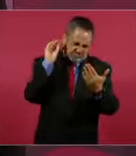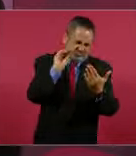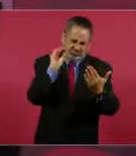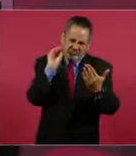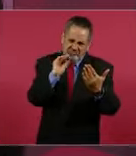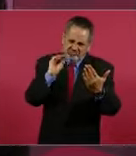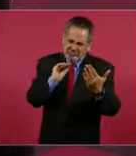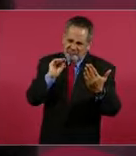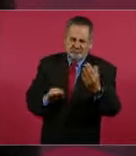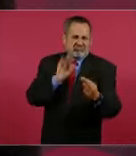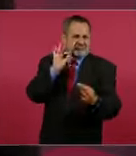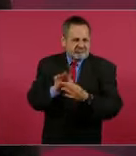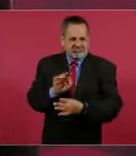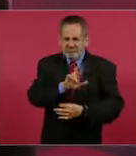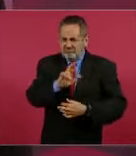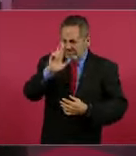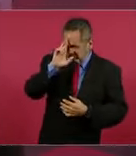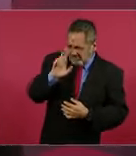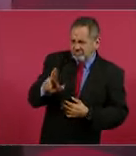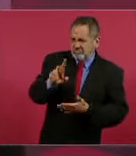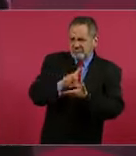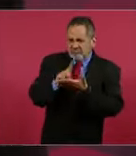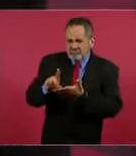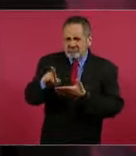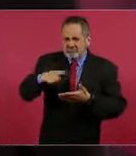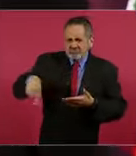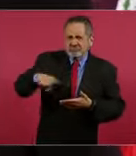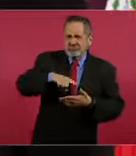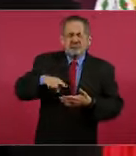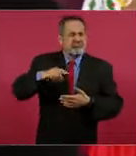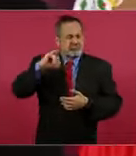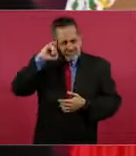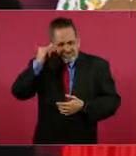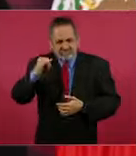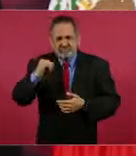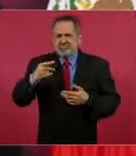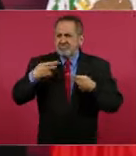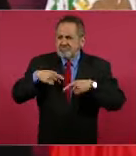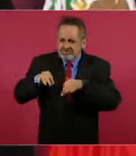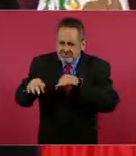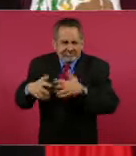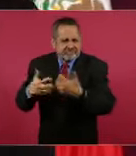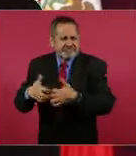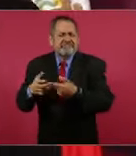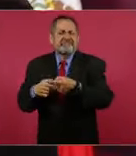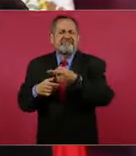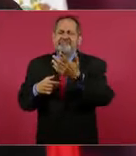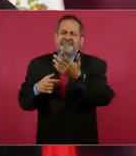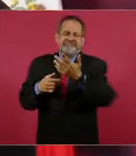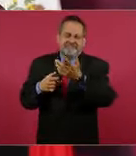en reconocimiento de los derechos de campesinos, de obreros.